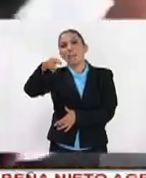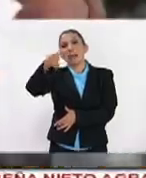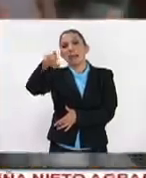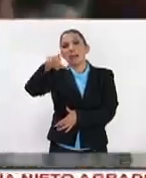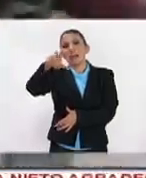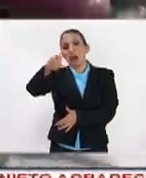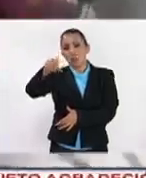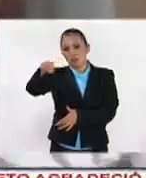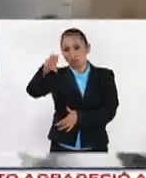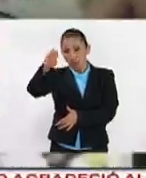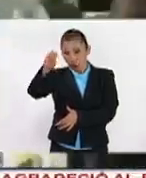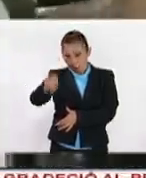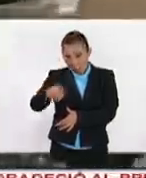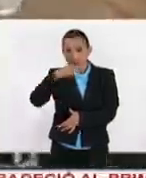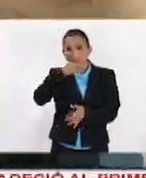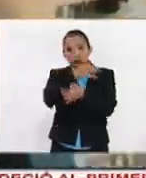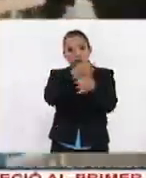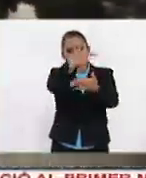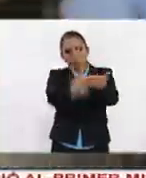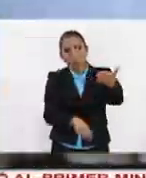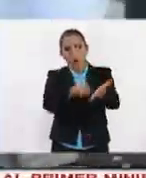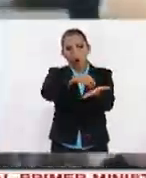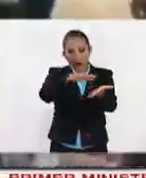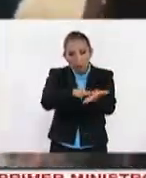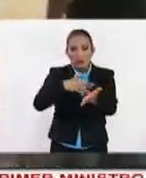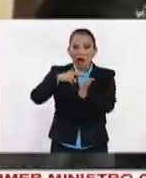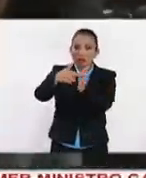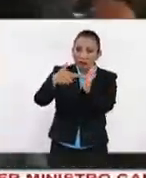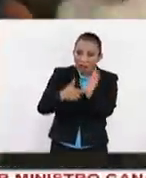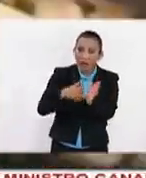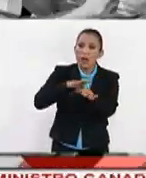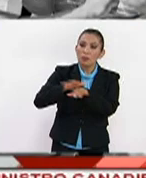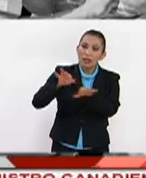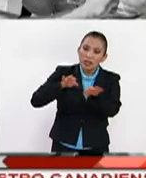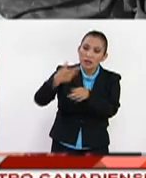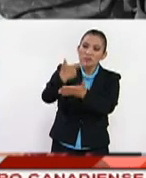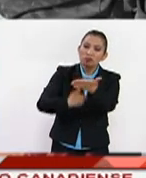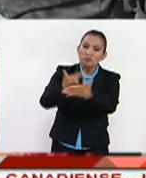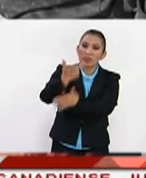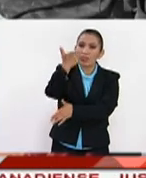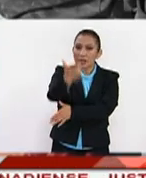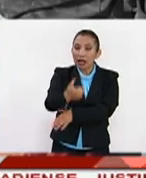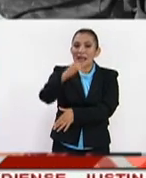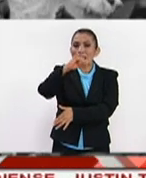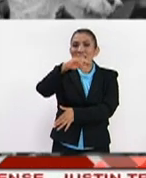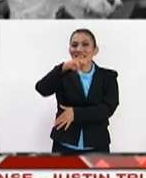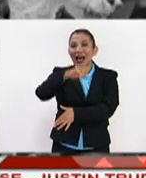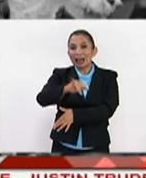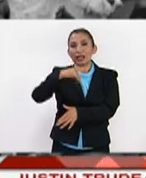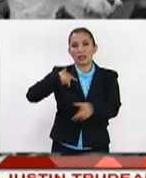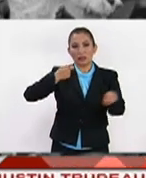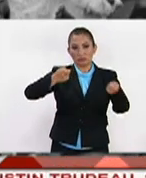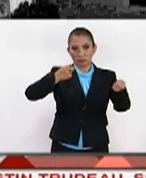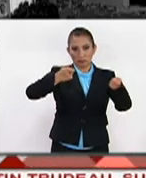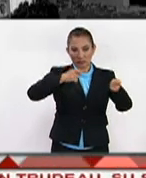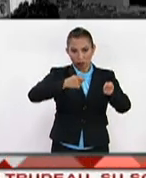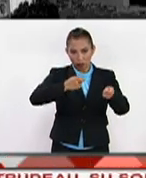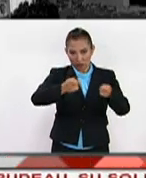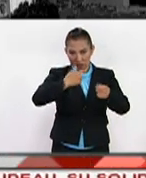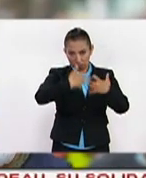www.fideicomisofuerzamexico.com, en donde se dará a conocer contratos, reglas de operación y estados financieros. El INAI y el Consejo Coordinador